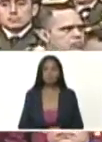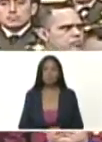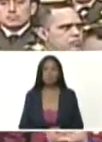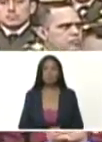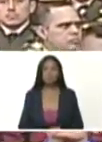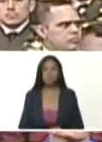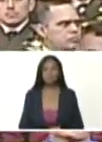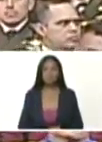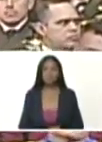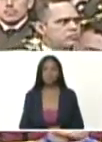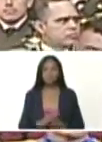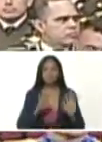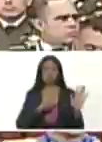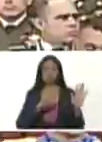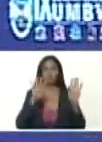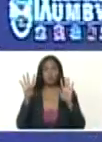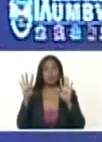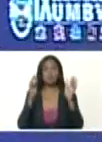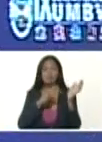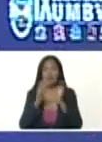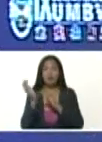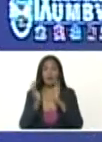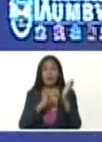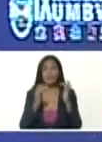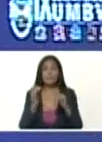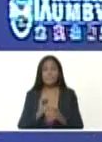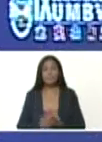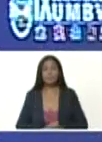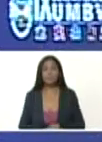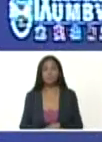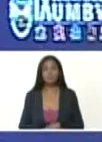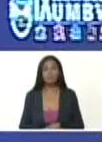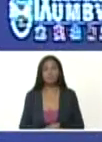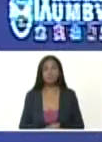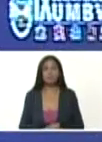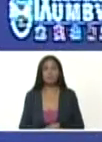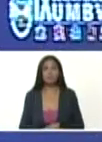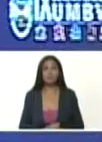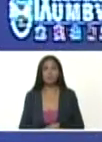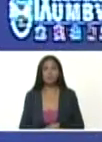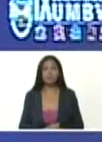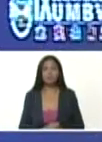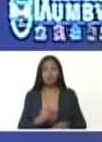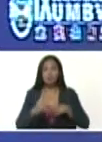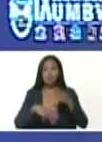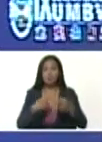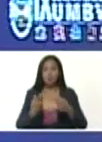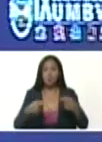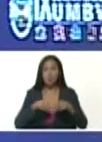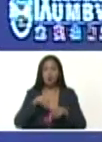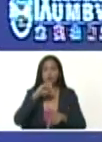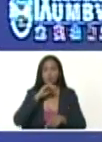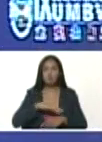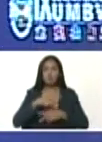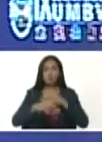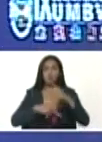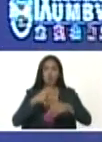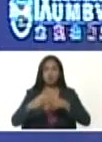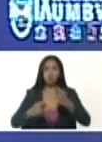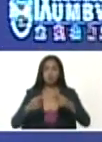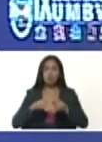El 19 de abril fue un producto histórico de un proceso que